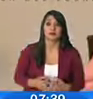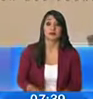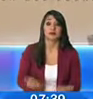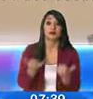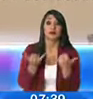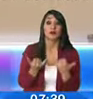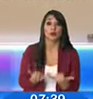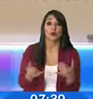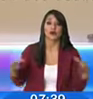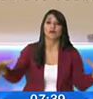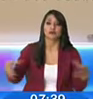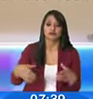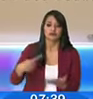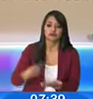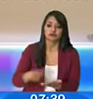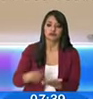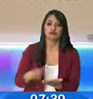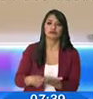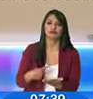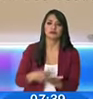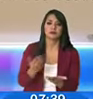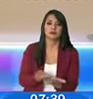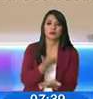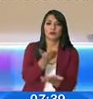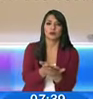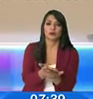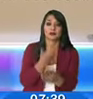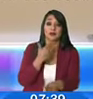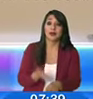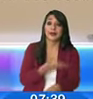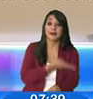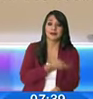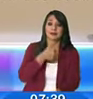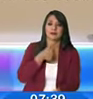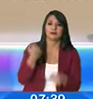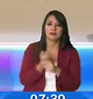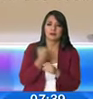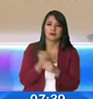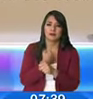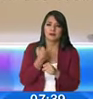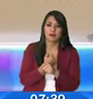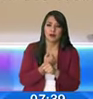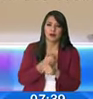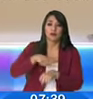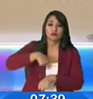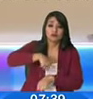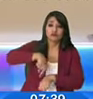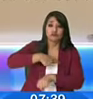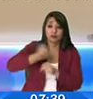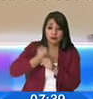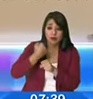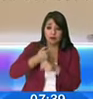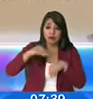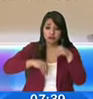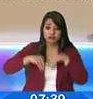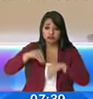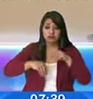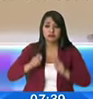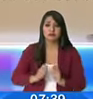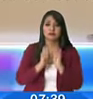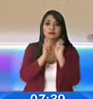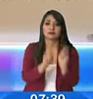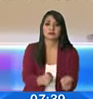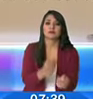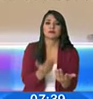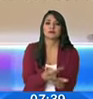reunidos acá presentando el producto de nuestro trabajo, producto de varios horas de trabajo y es